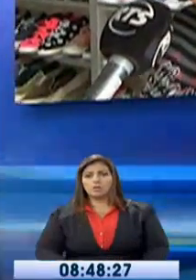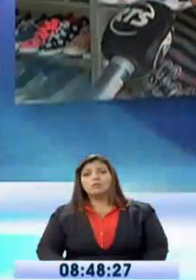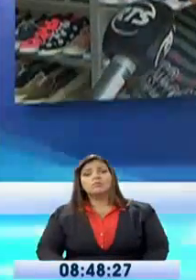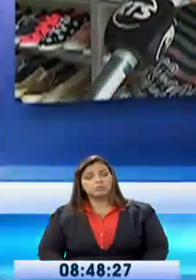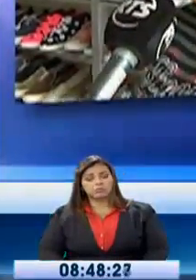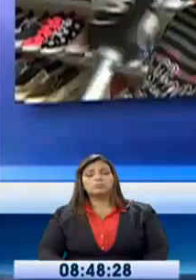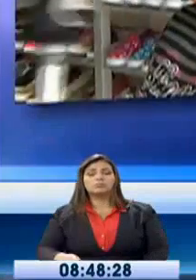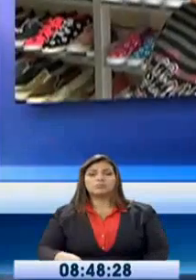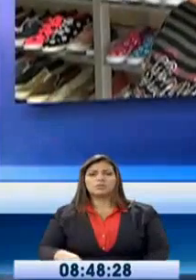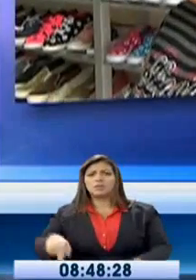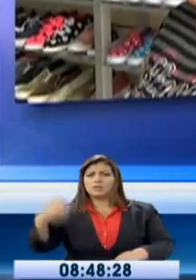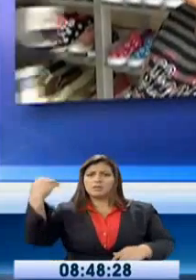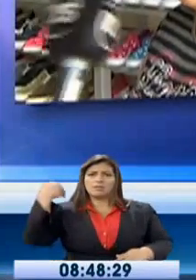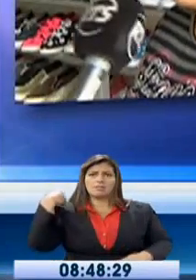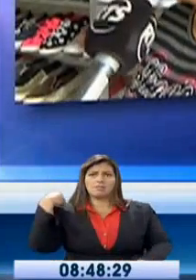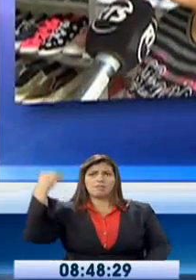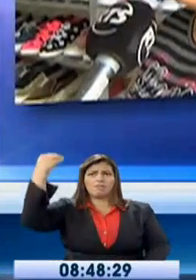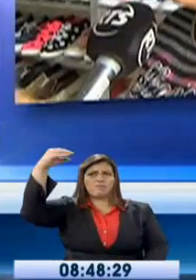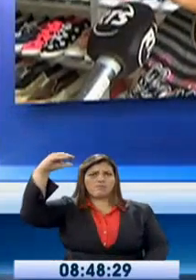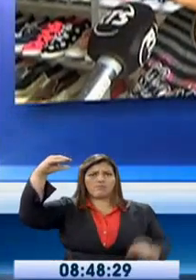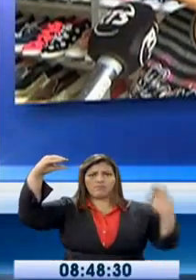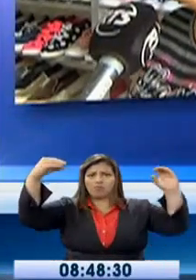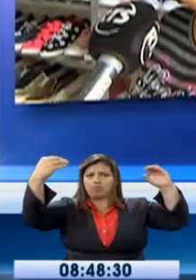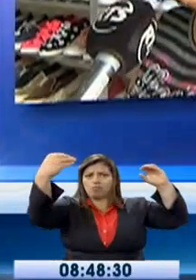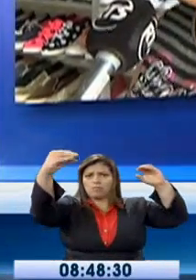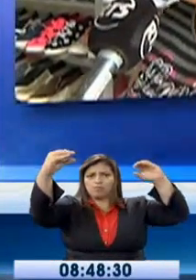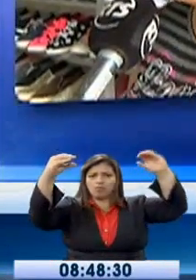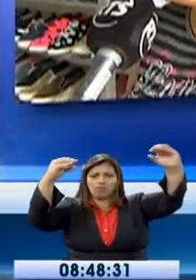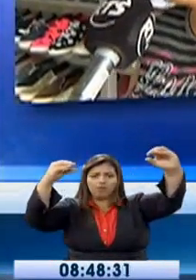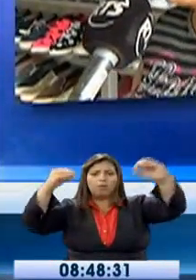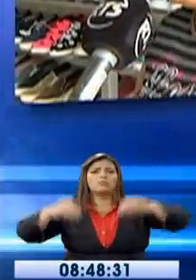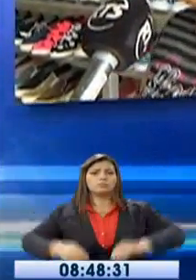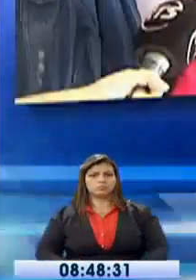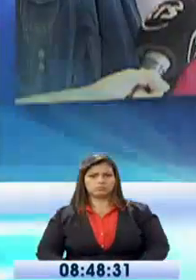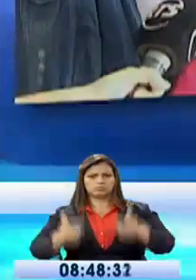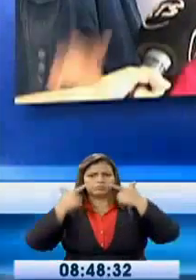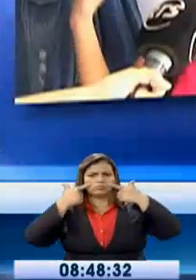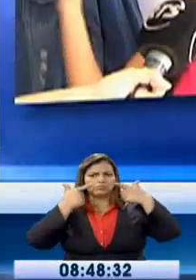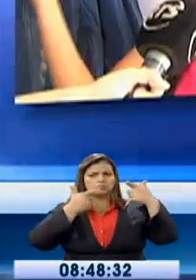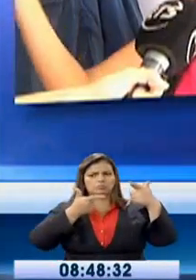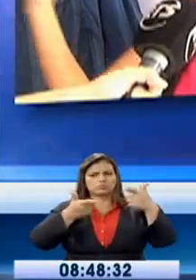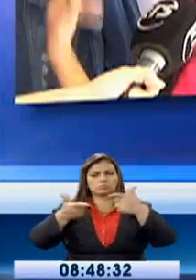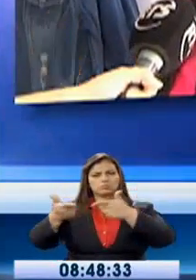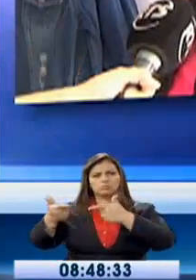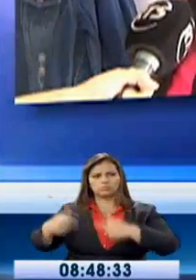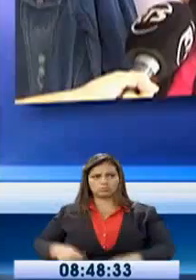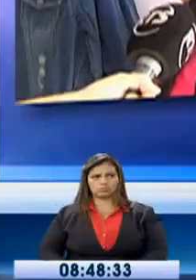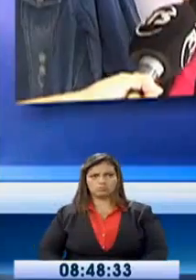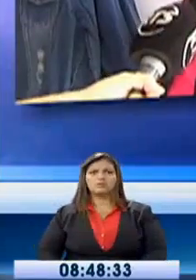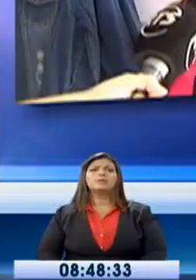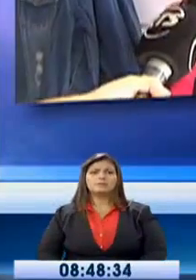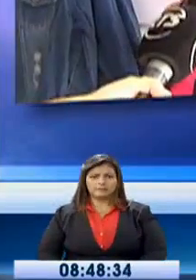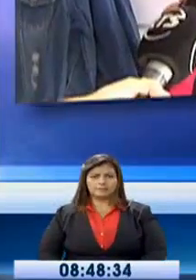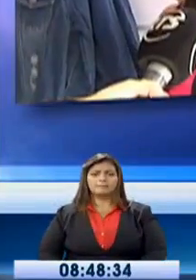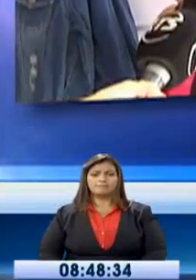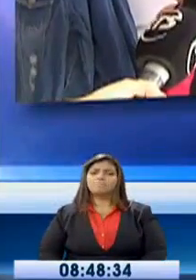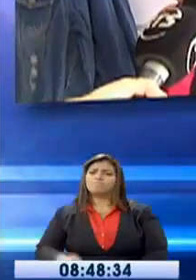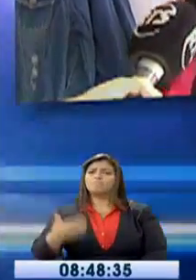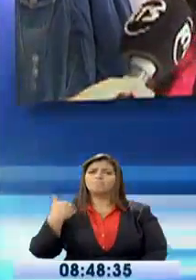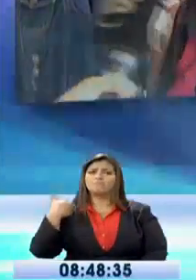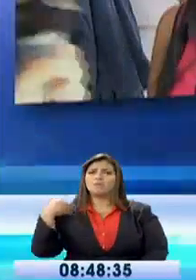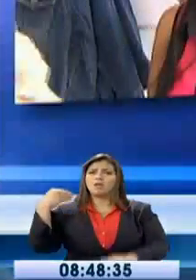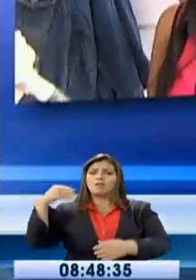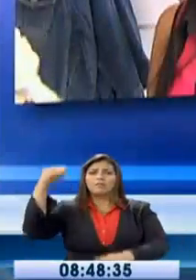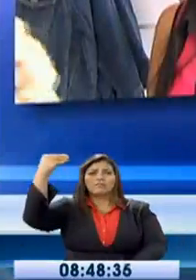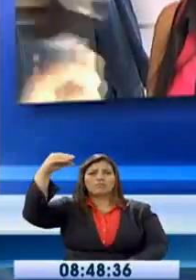bastante cámaras de seguridad. Siempre vigilado. Claro, siempre también nos tiene vigilado aquí. Aquí todo lo que es el local sí tiene bastante cámara, o sea, de seguridad.